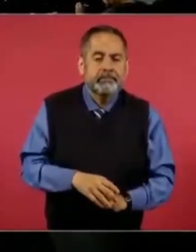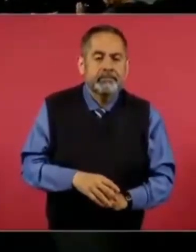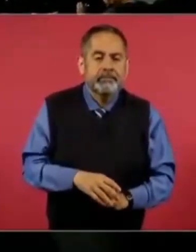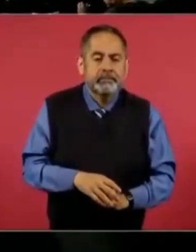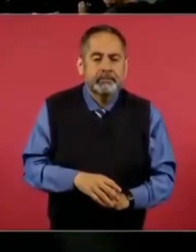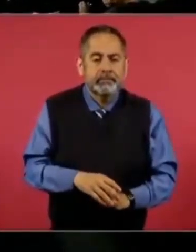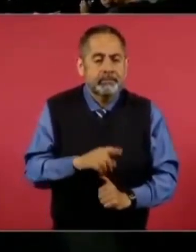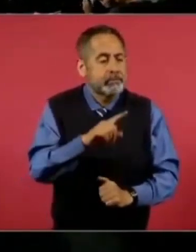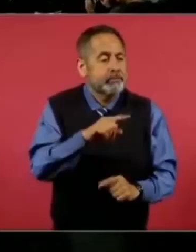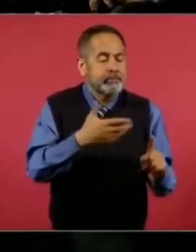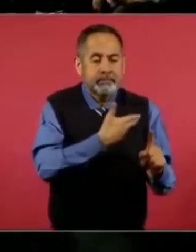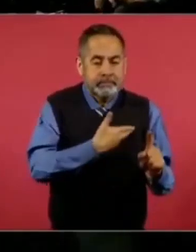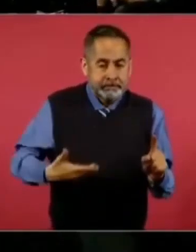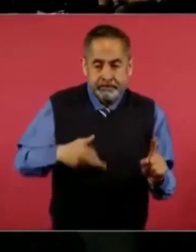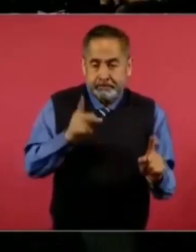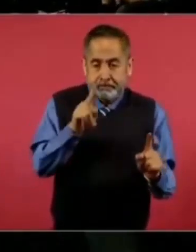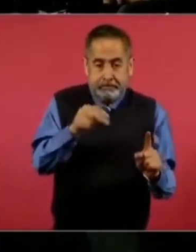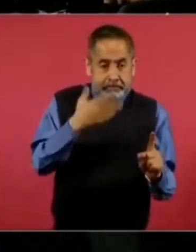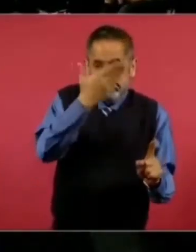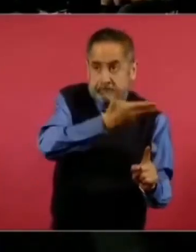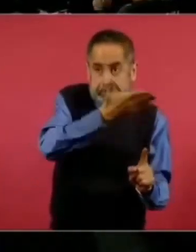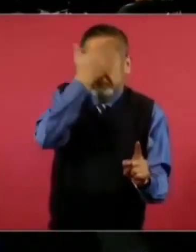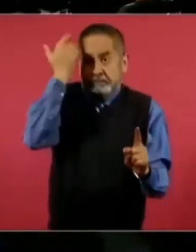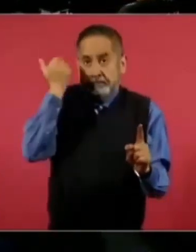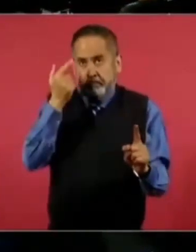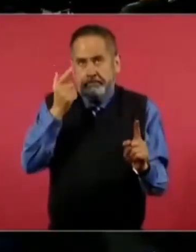el presidente del PAN no sepa